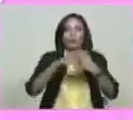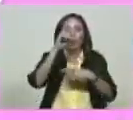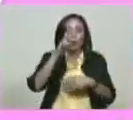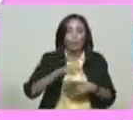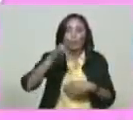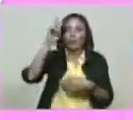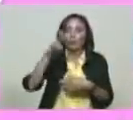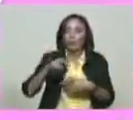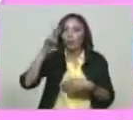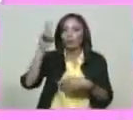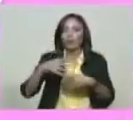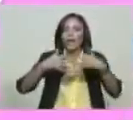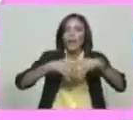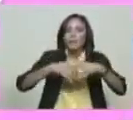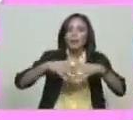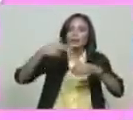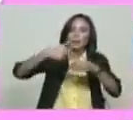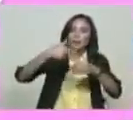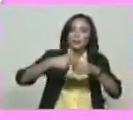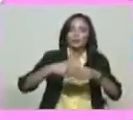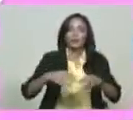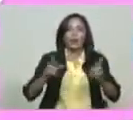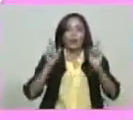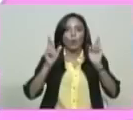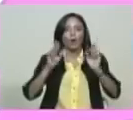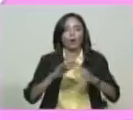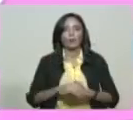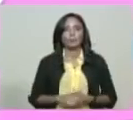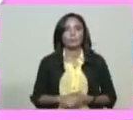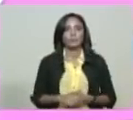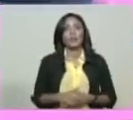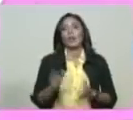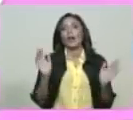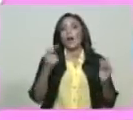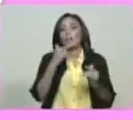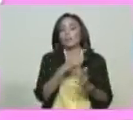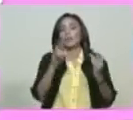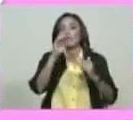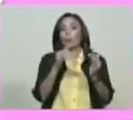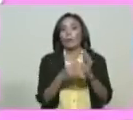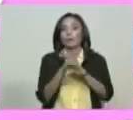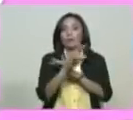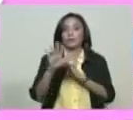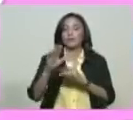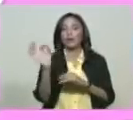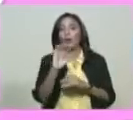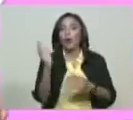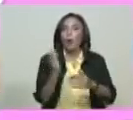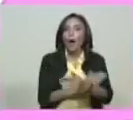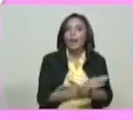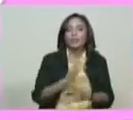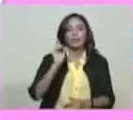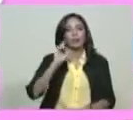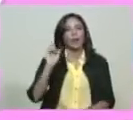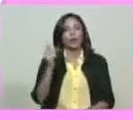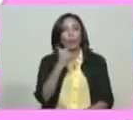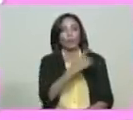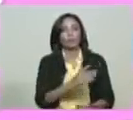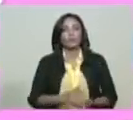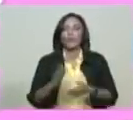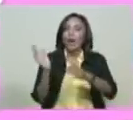PDVSA en el 2025 o antes, como dice la radio, al producirse la